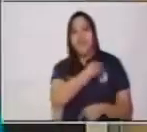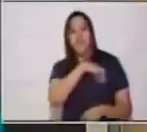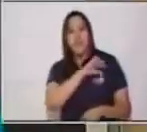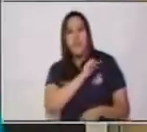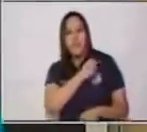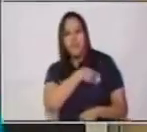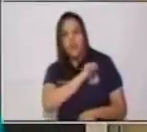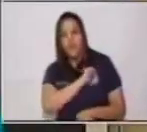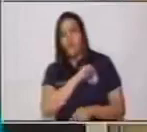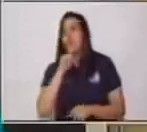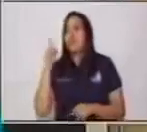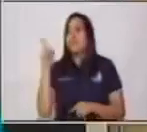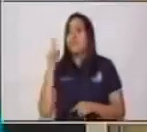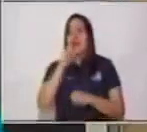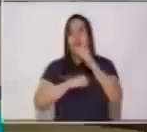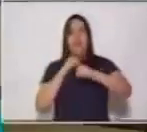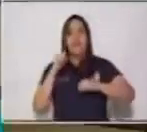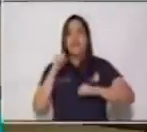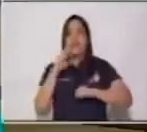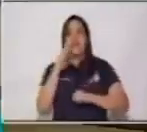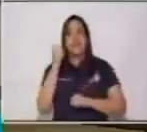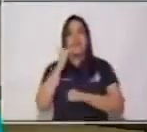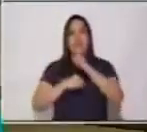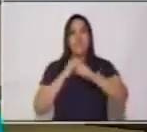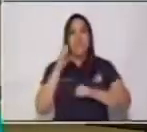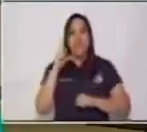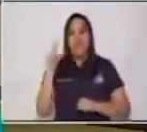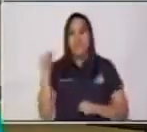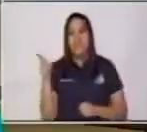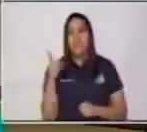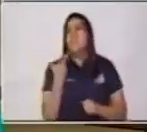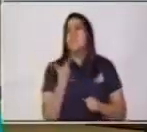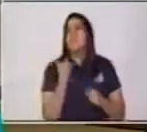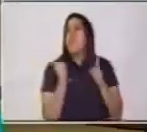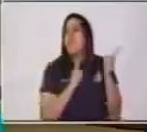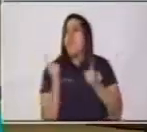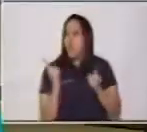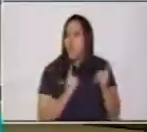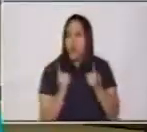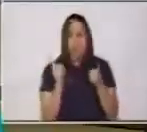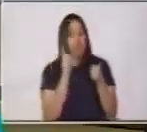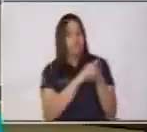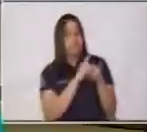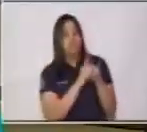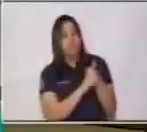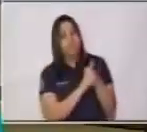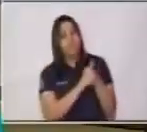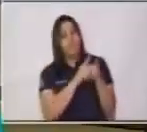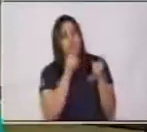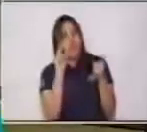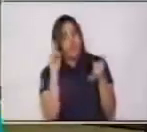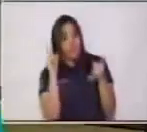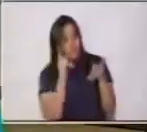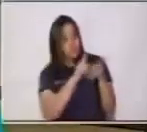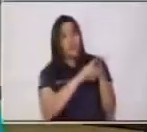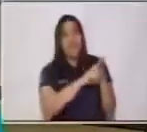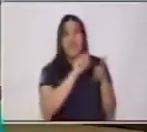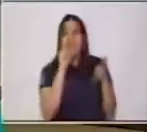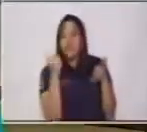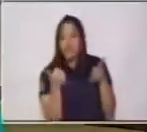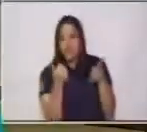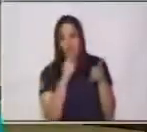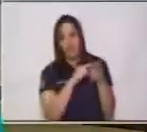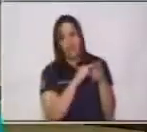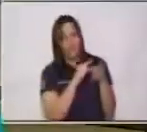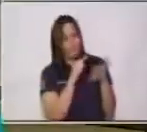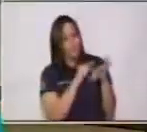Y entonces ahora, ¿a qué género pertenece este texto? ¿Será un género narrativo? ¿Será un género